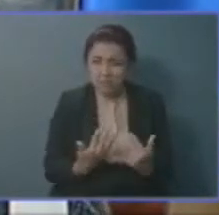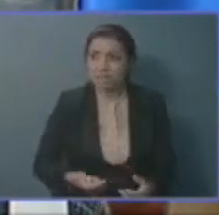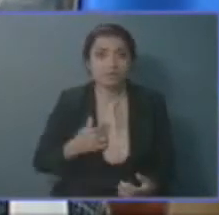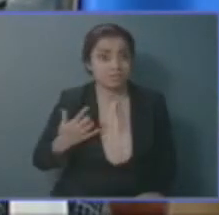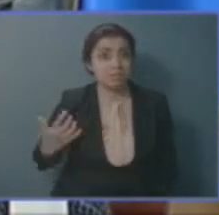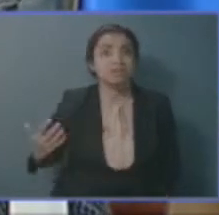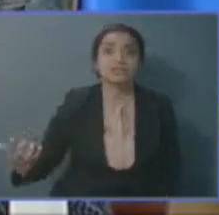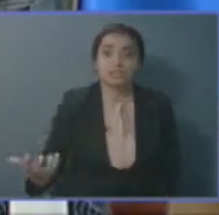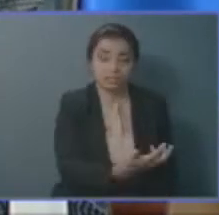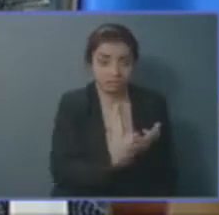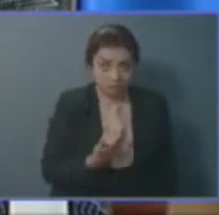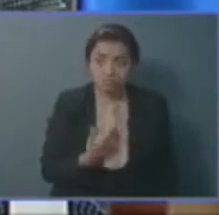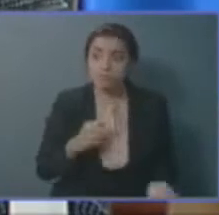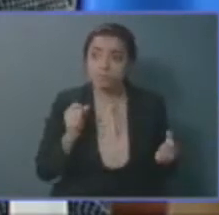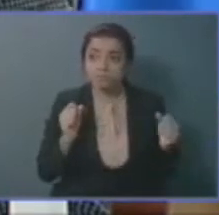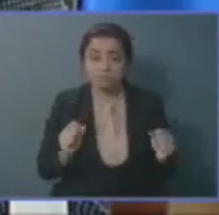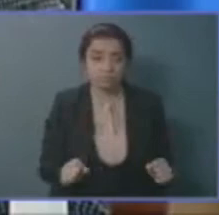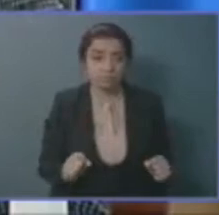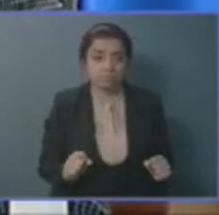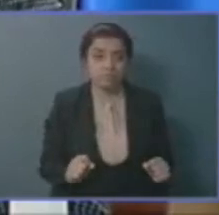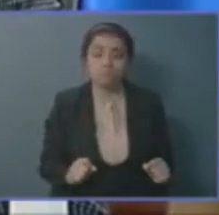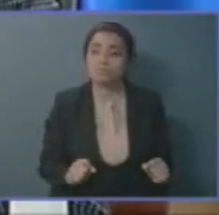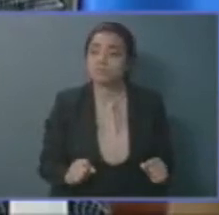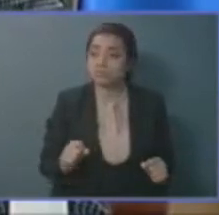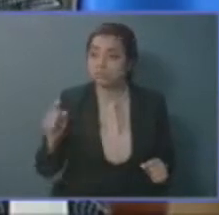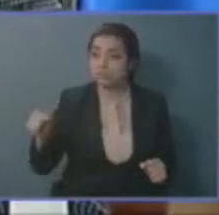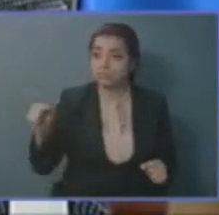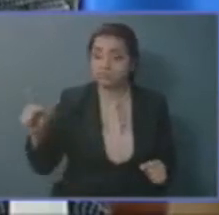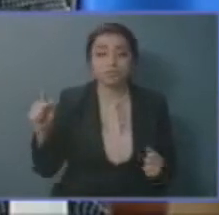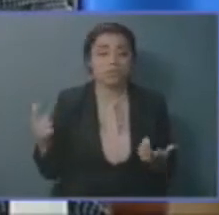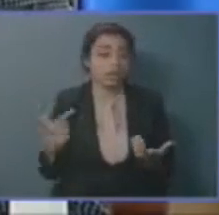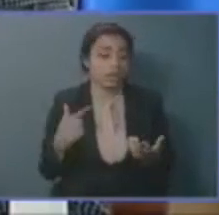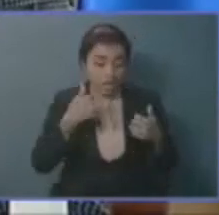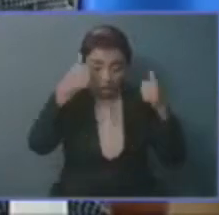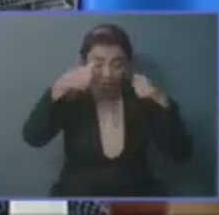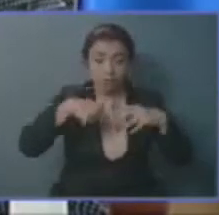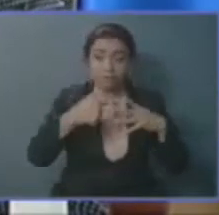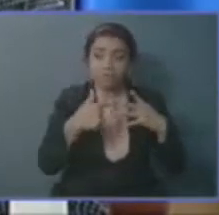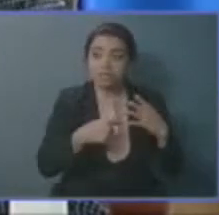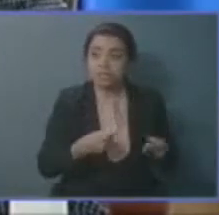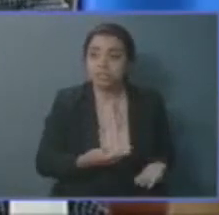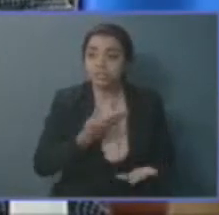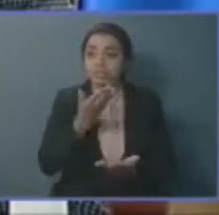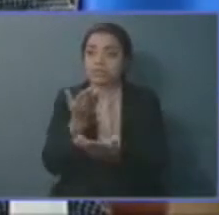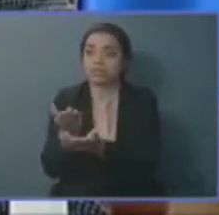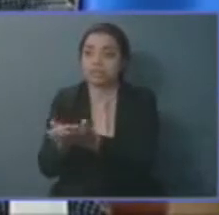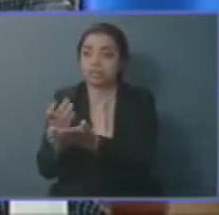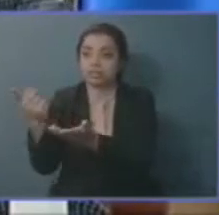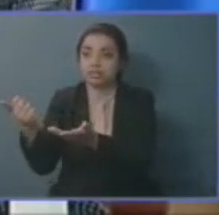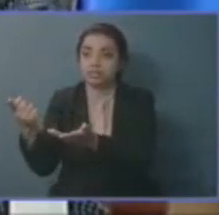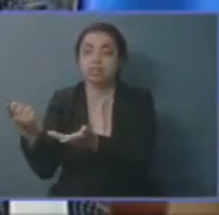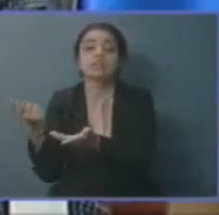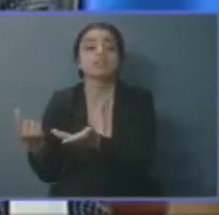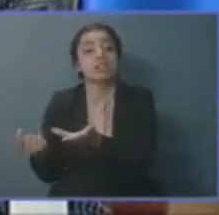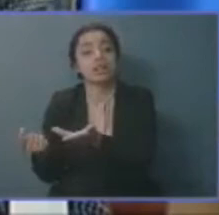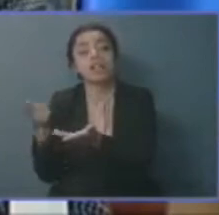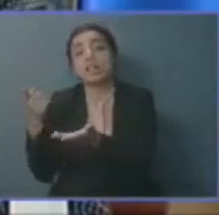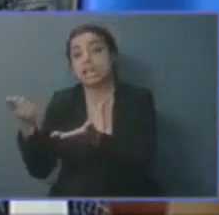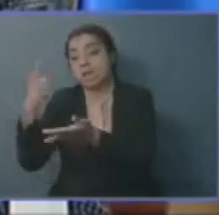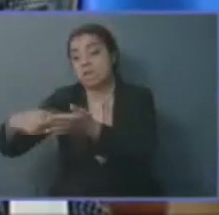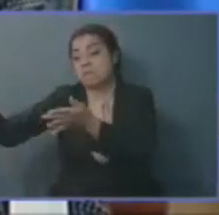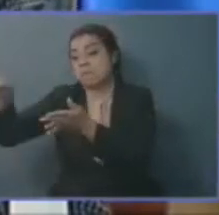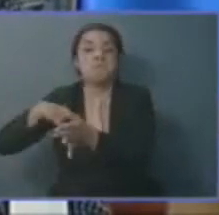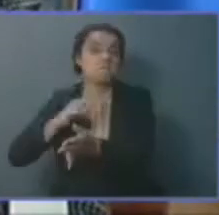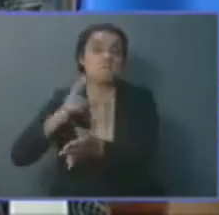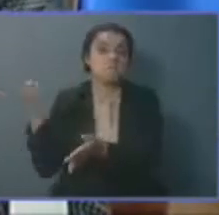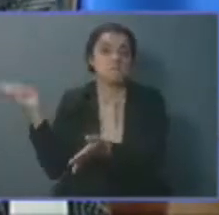nuestras manos, sin superar un veto que la gente exige que se supere, porque no hay salvadoreño